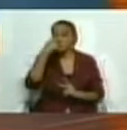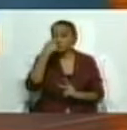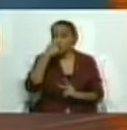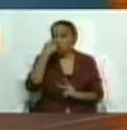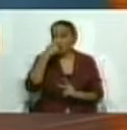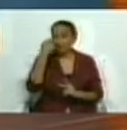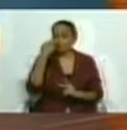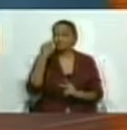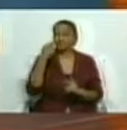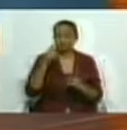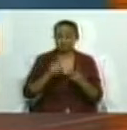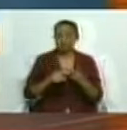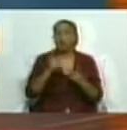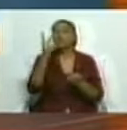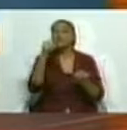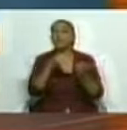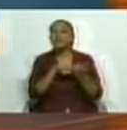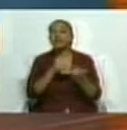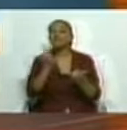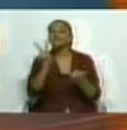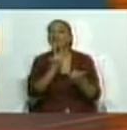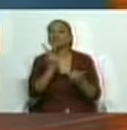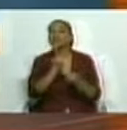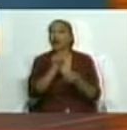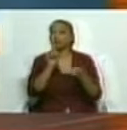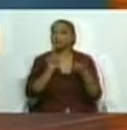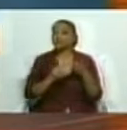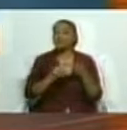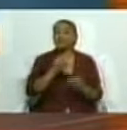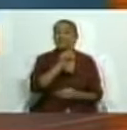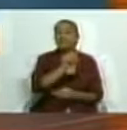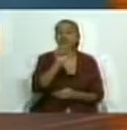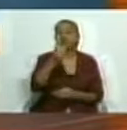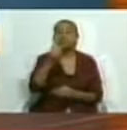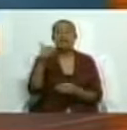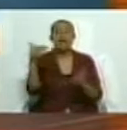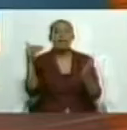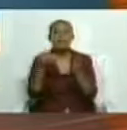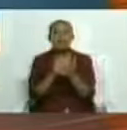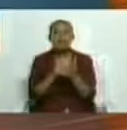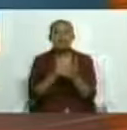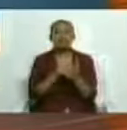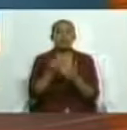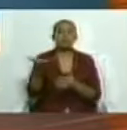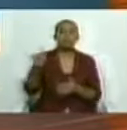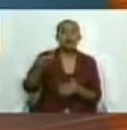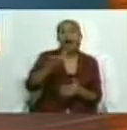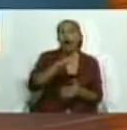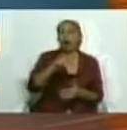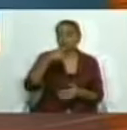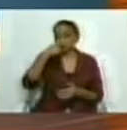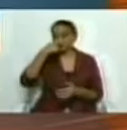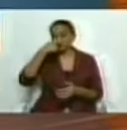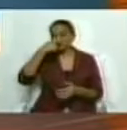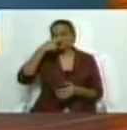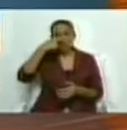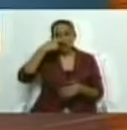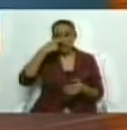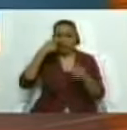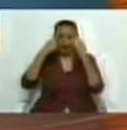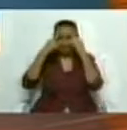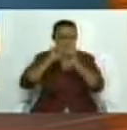2022 ocurrieron cerca de 110,000 muertes por sobredosis en Estados Unidos